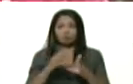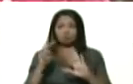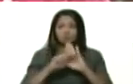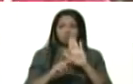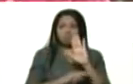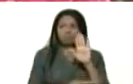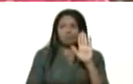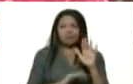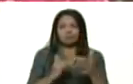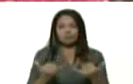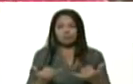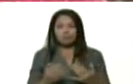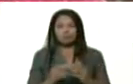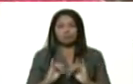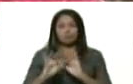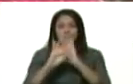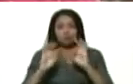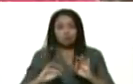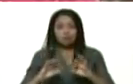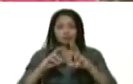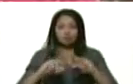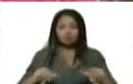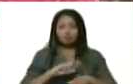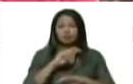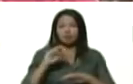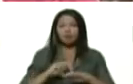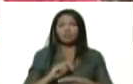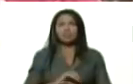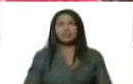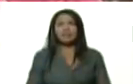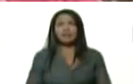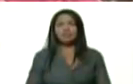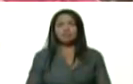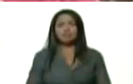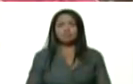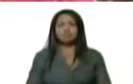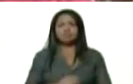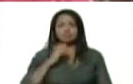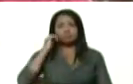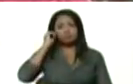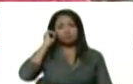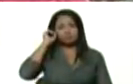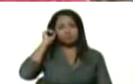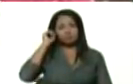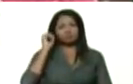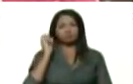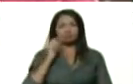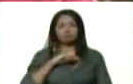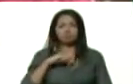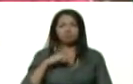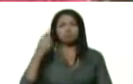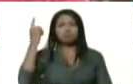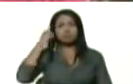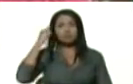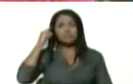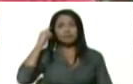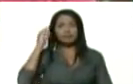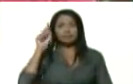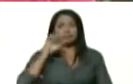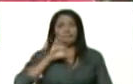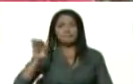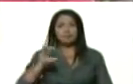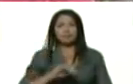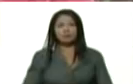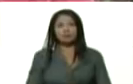instrucciones suyas en todo el territorio nacional. Y además es bueno que se sepa, lo sepa el país, lo hemos puesto a la orden